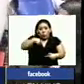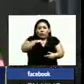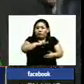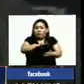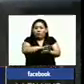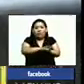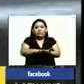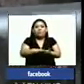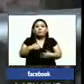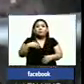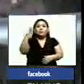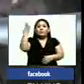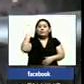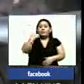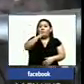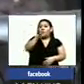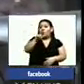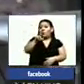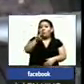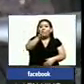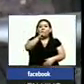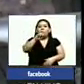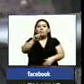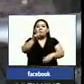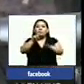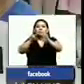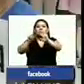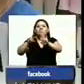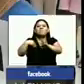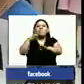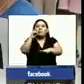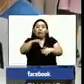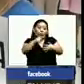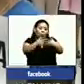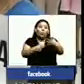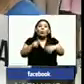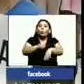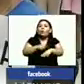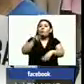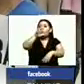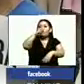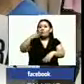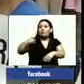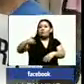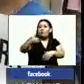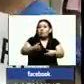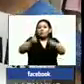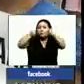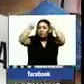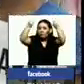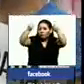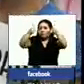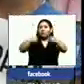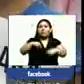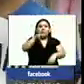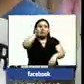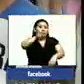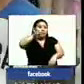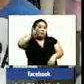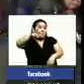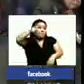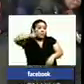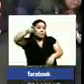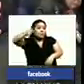En julio de 2017, Evelyn fue condenada a 30 años de prisión. Pasó 33 meses